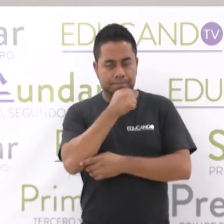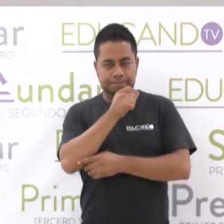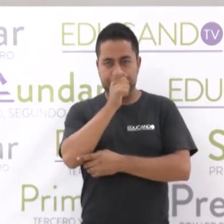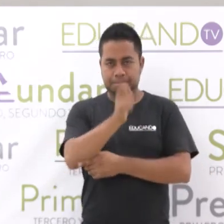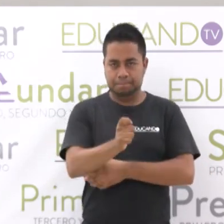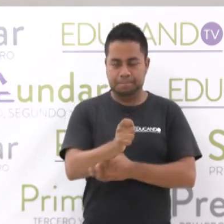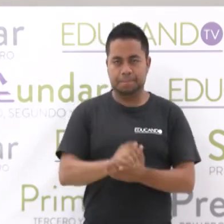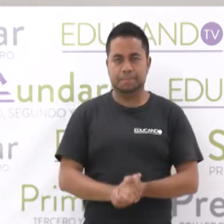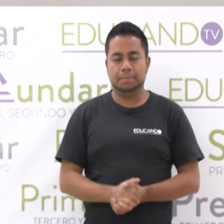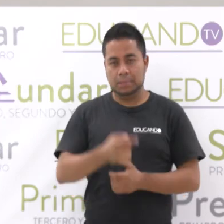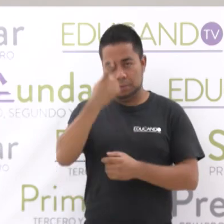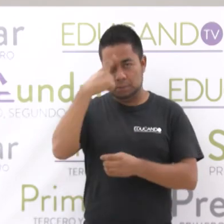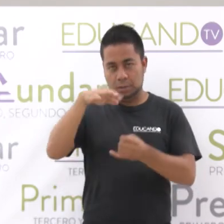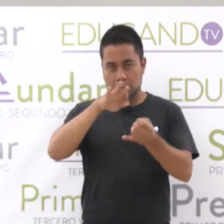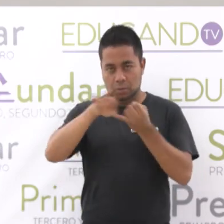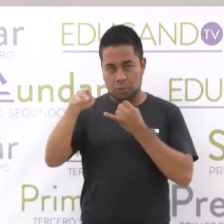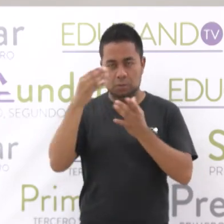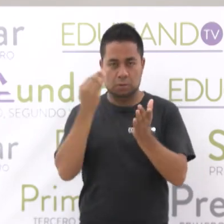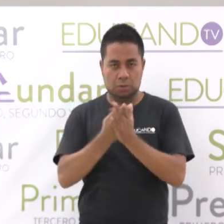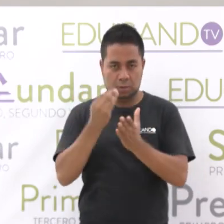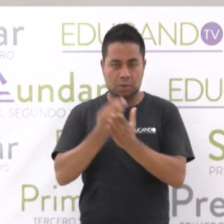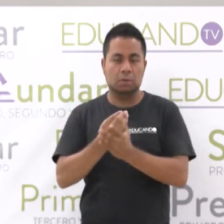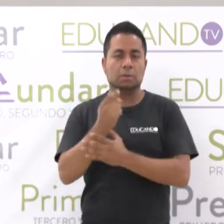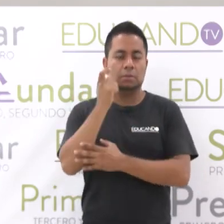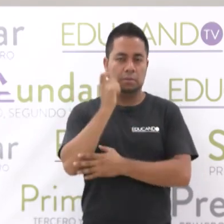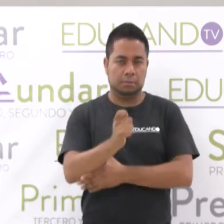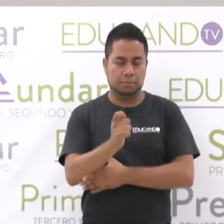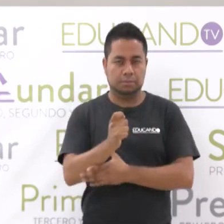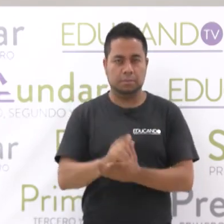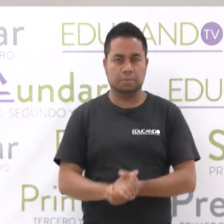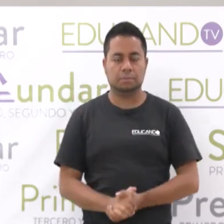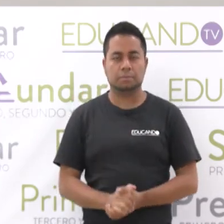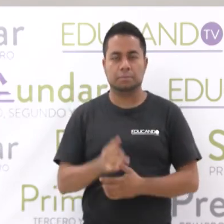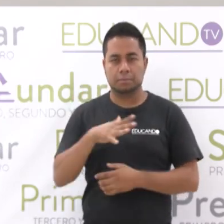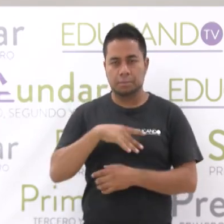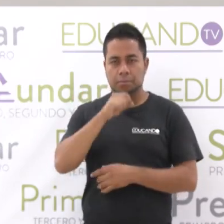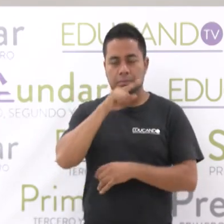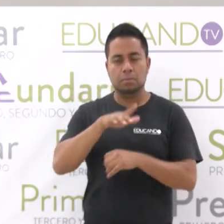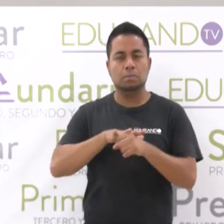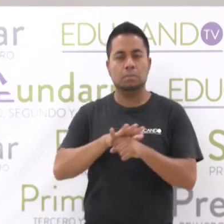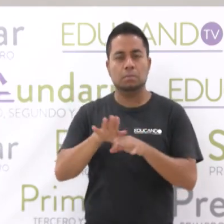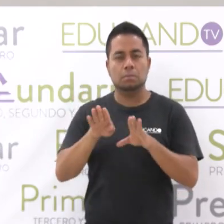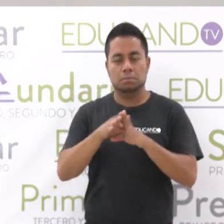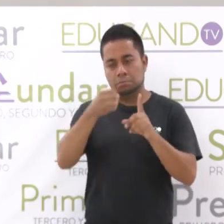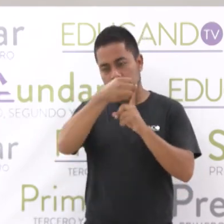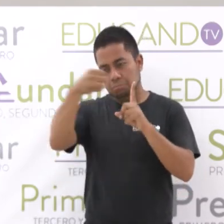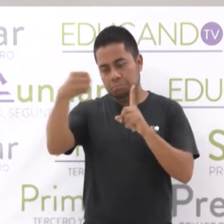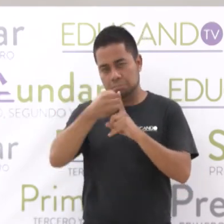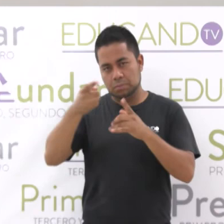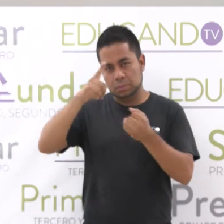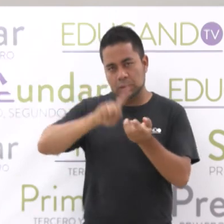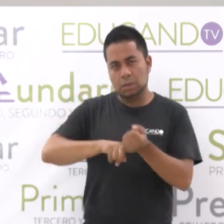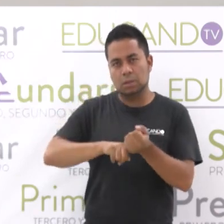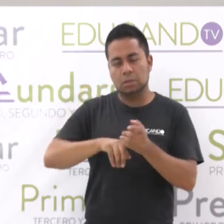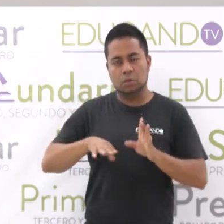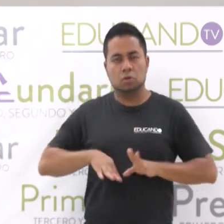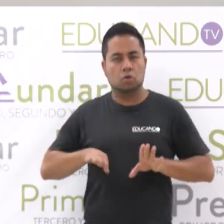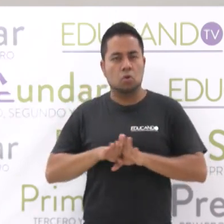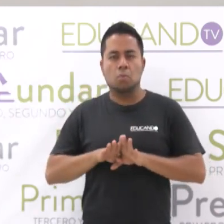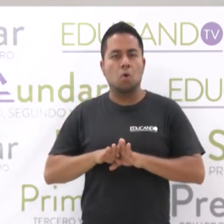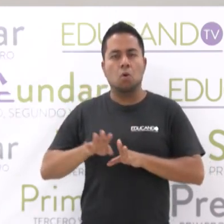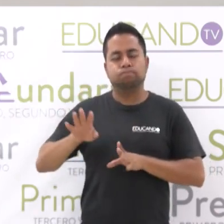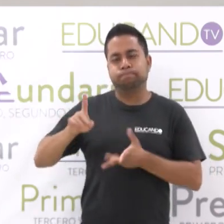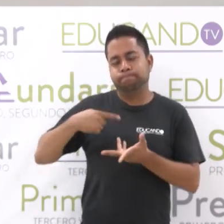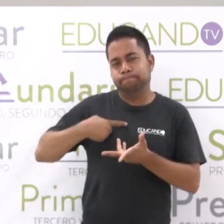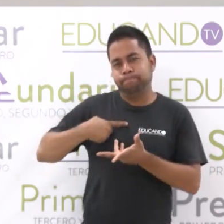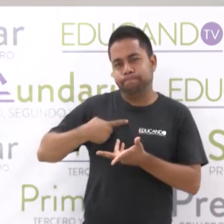Y para finalizar esa sesión, vimos la estructura. Es una estructura sugerida,